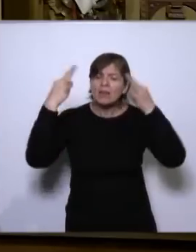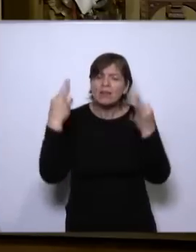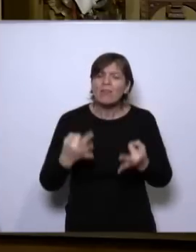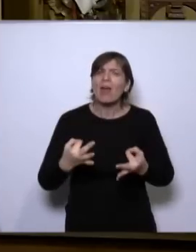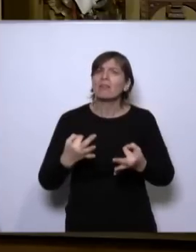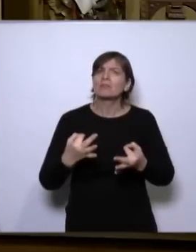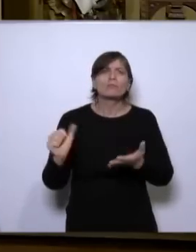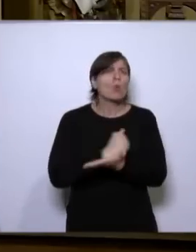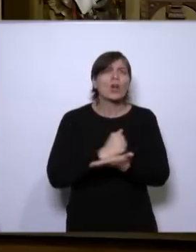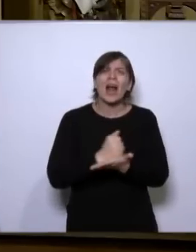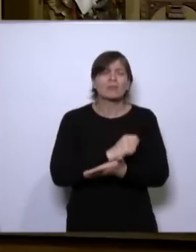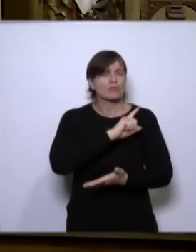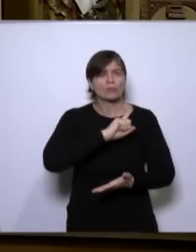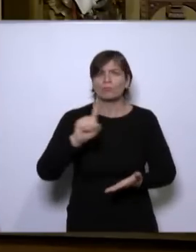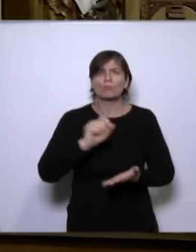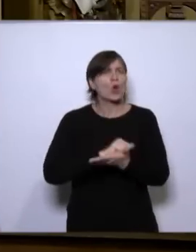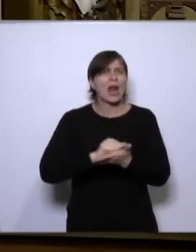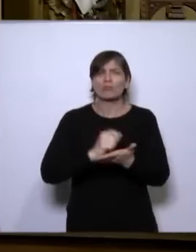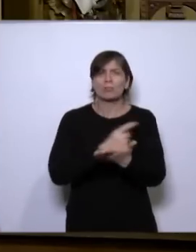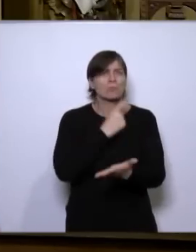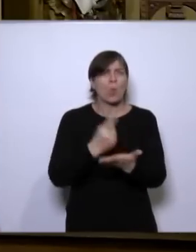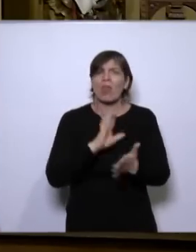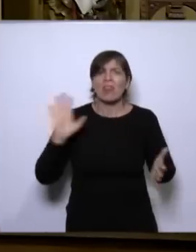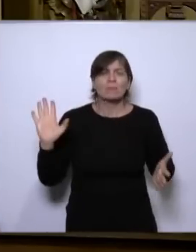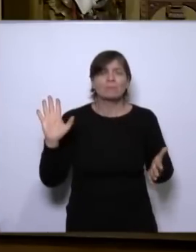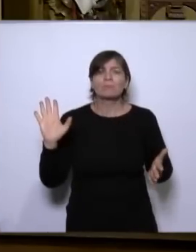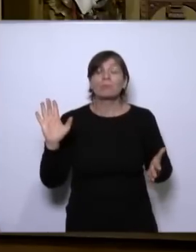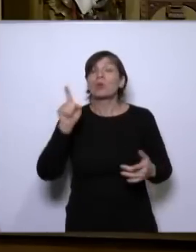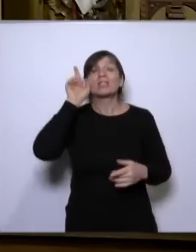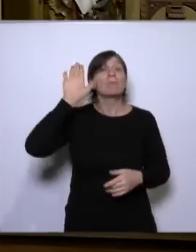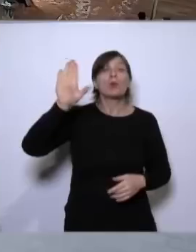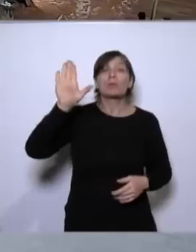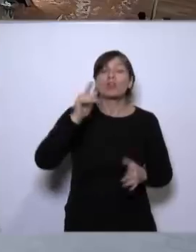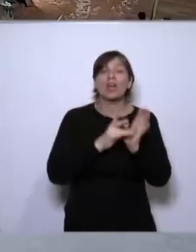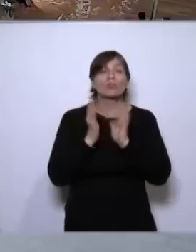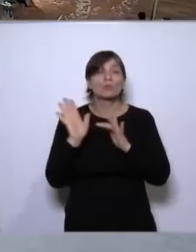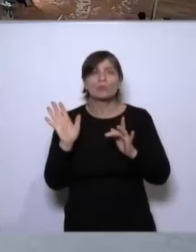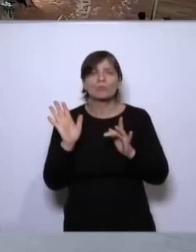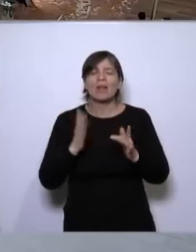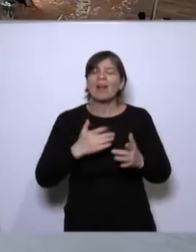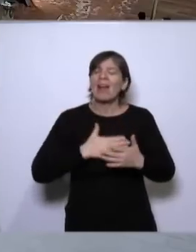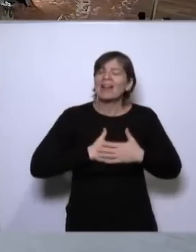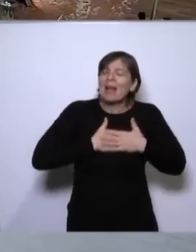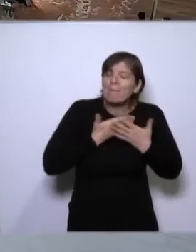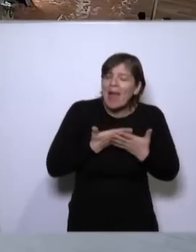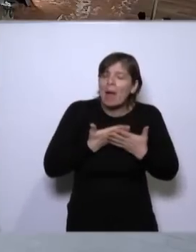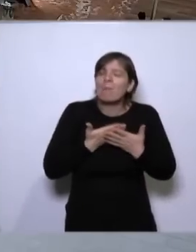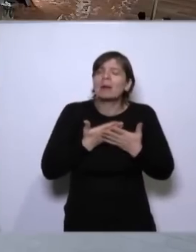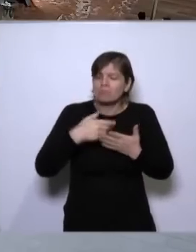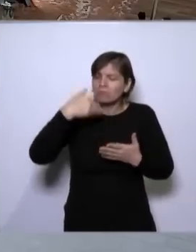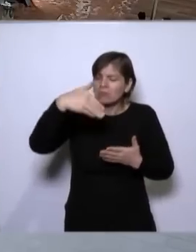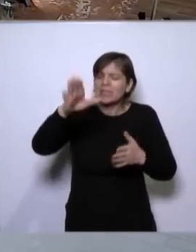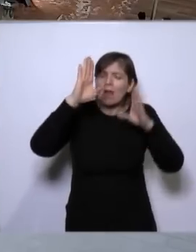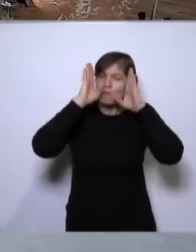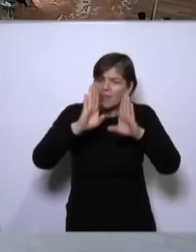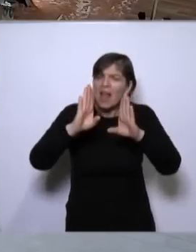dignidad inviolable, porque así lo prometió Jesús: el que me ama será fiel a mi palabra